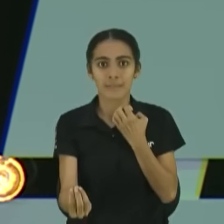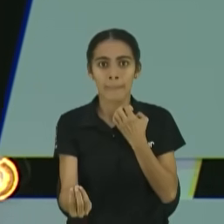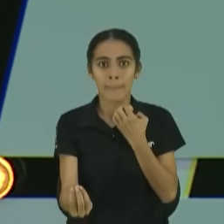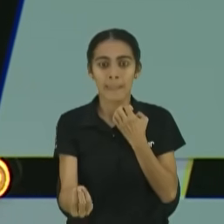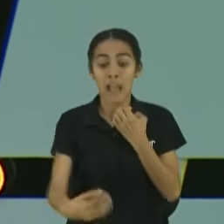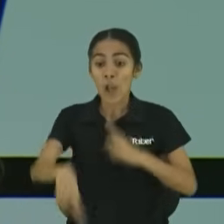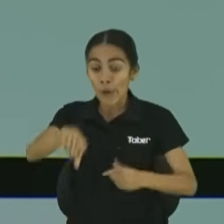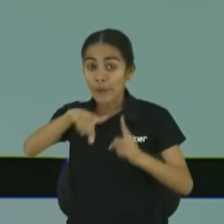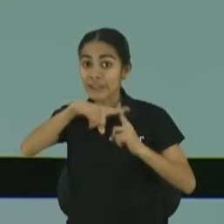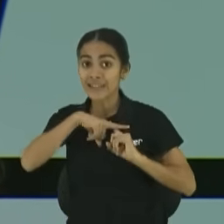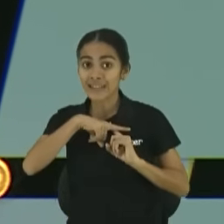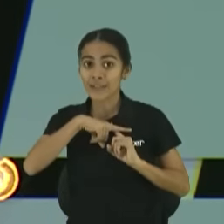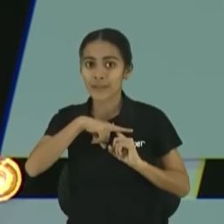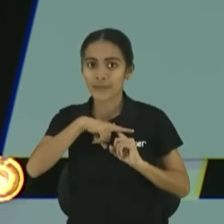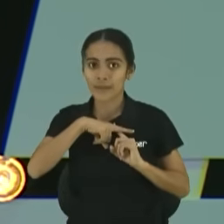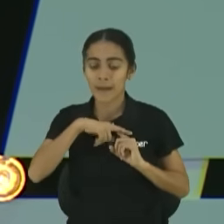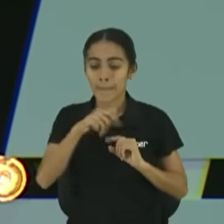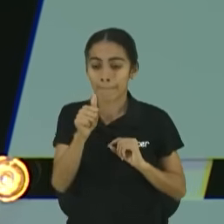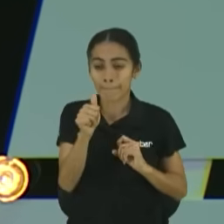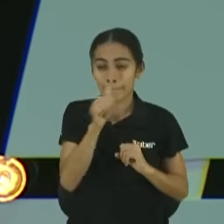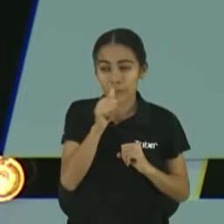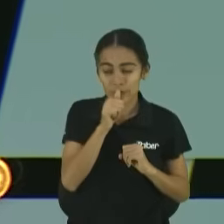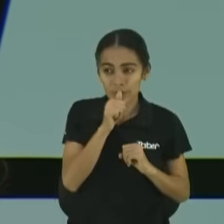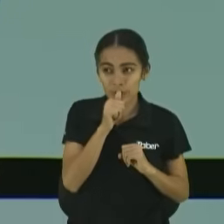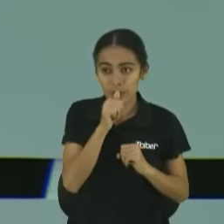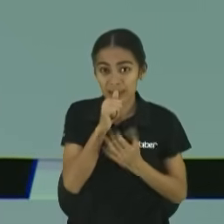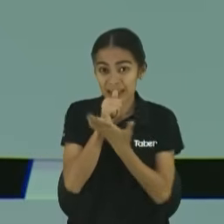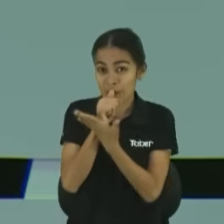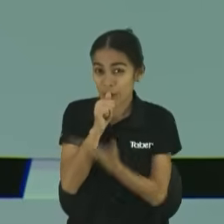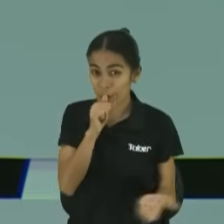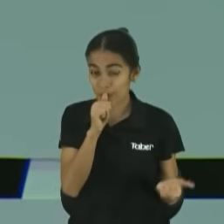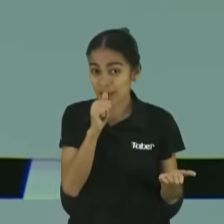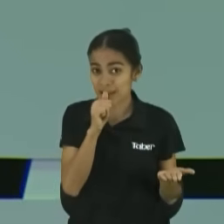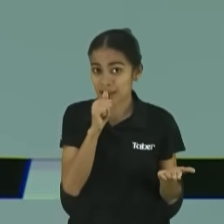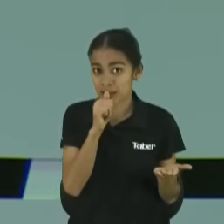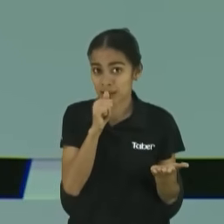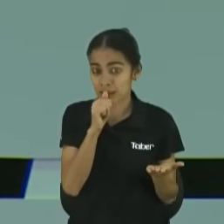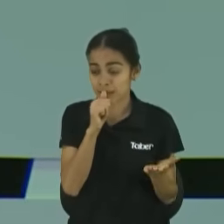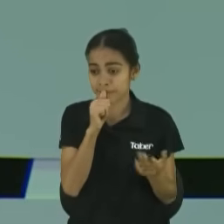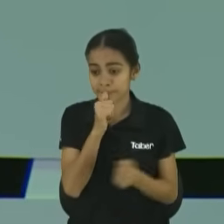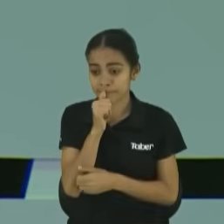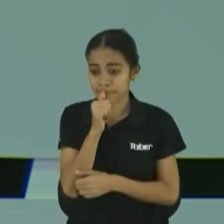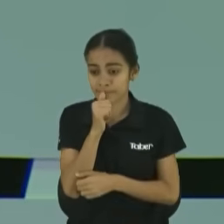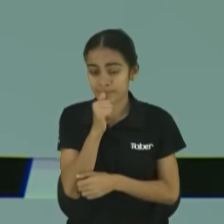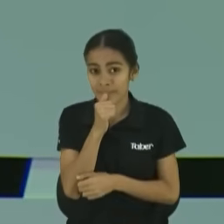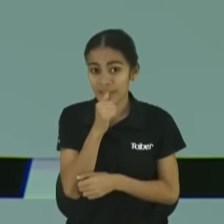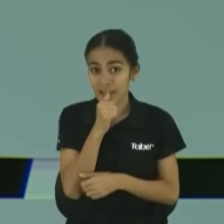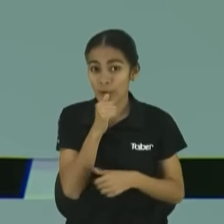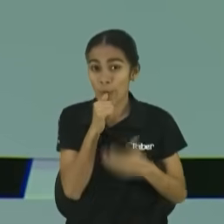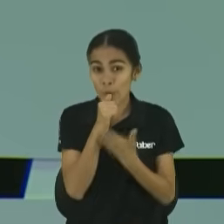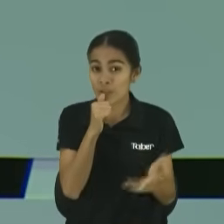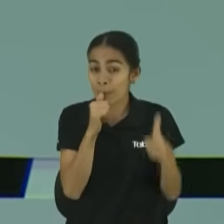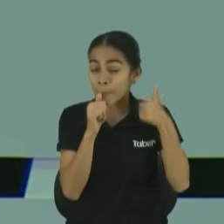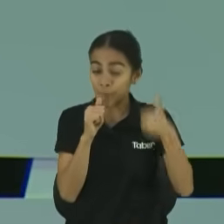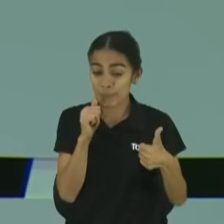Los cristianos nos privamos de ciertos placeres, dije placeres, o sea que son buenos en ese